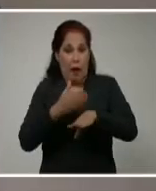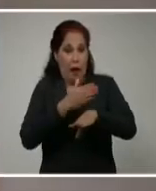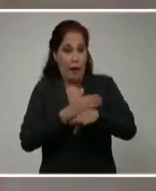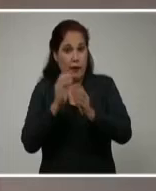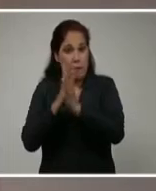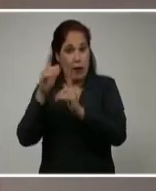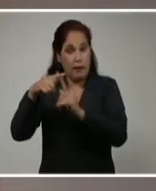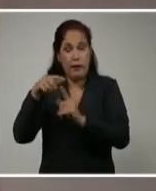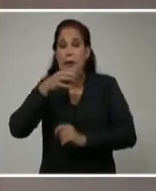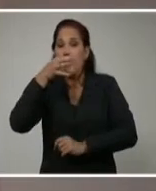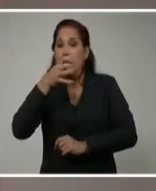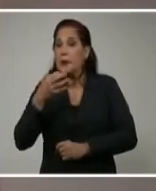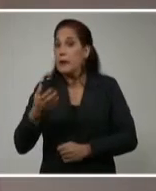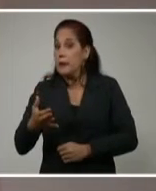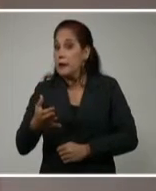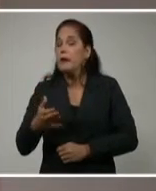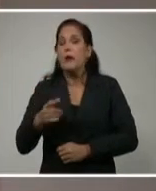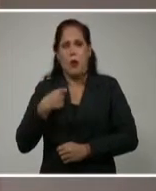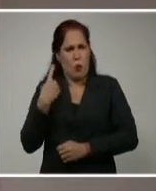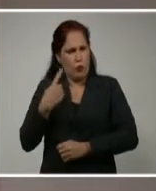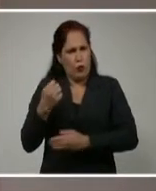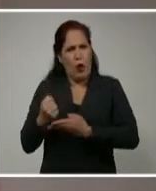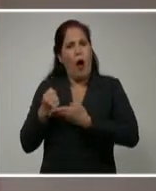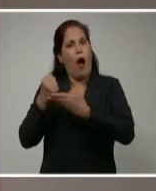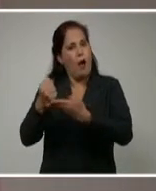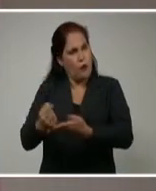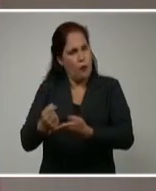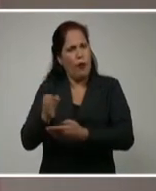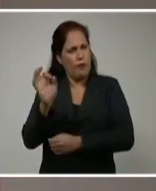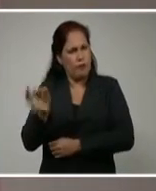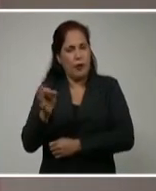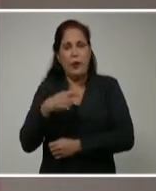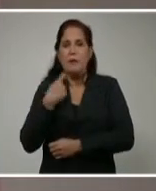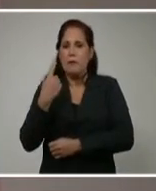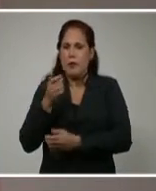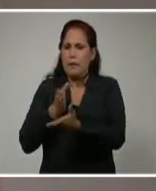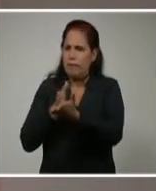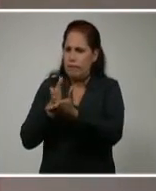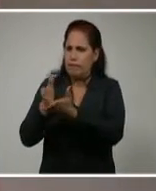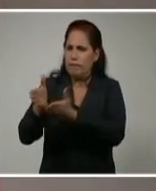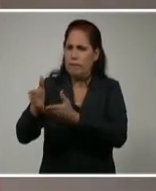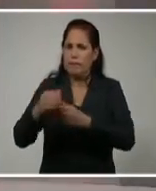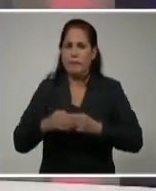Matanza? Bueno, nada, que nos apoyen ahí, que vamos a salir al terreno a darlo todo.